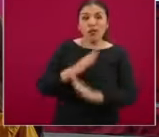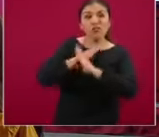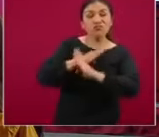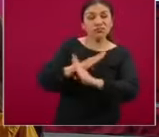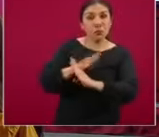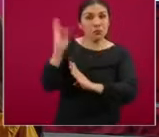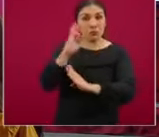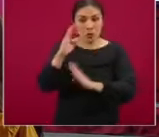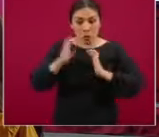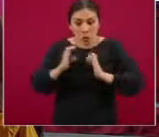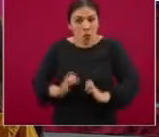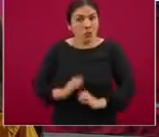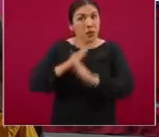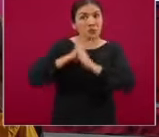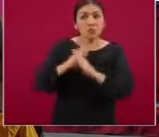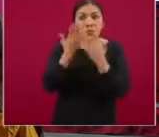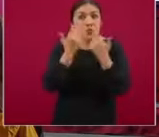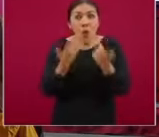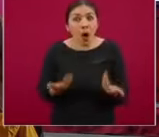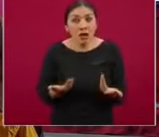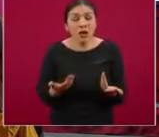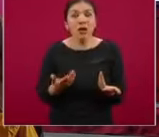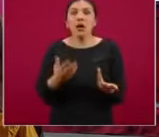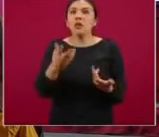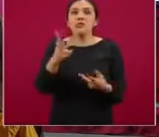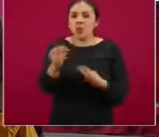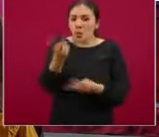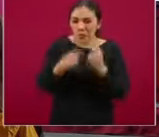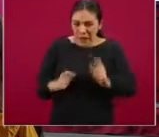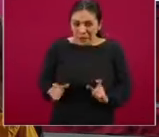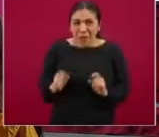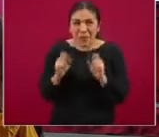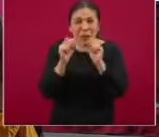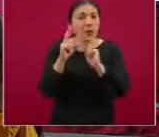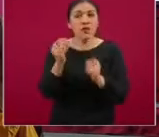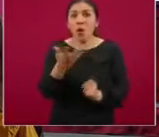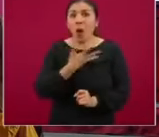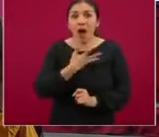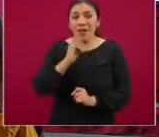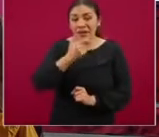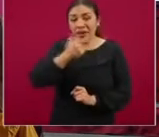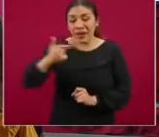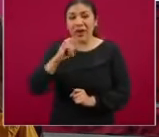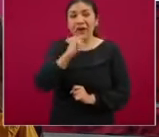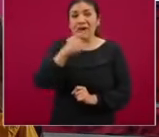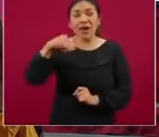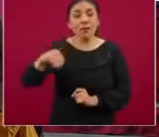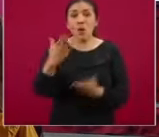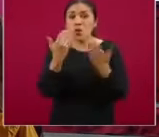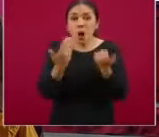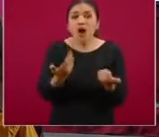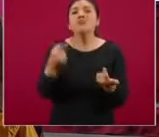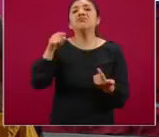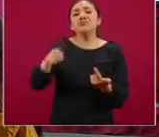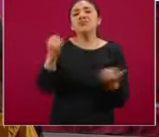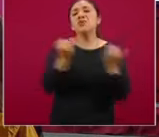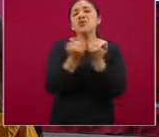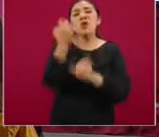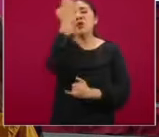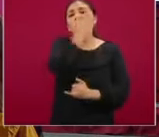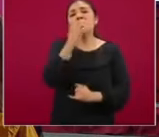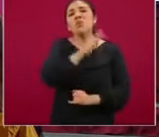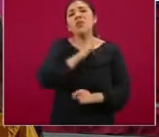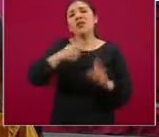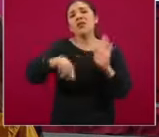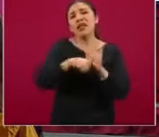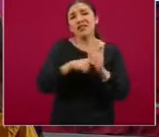persona no desarrolla la suficiente respuesta inmunológica o no produce estos anticuerpos IgG y IgM, la prueba también puede salir